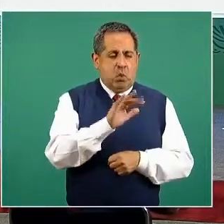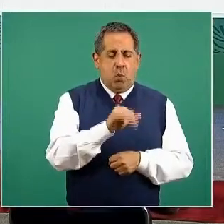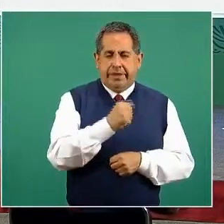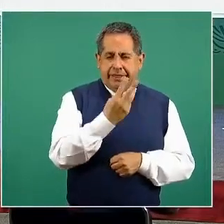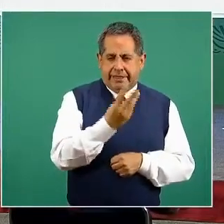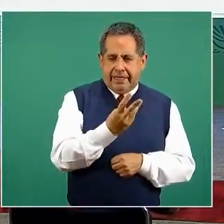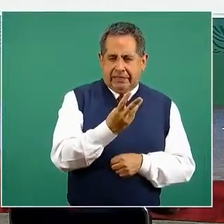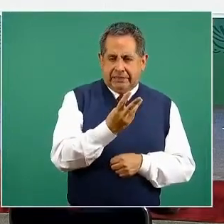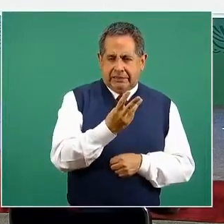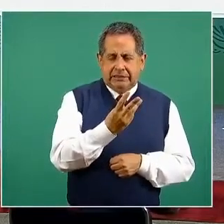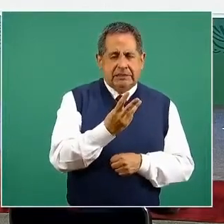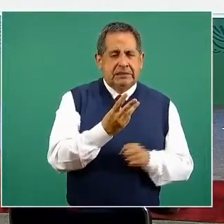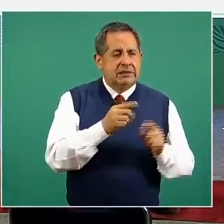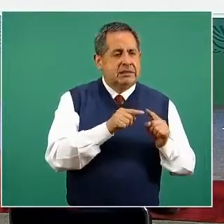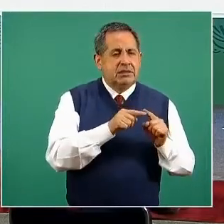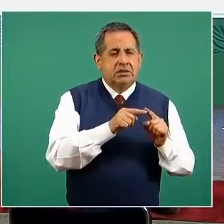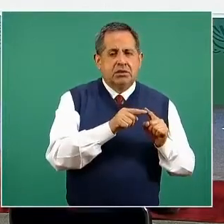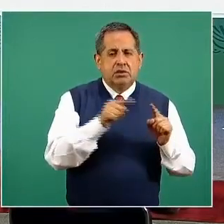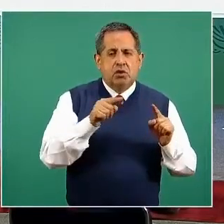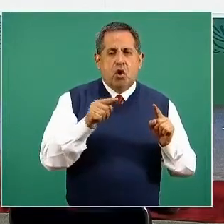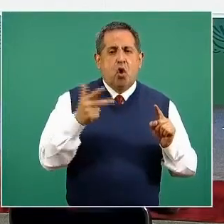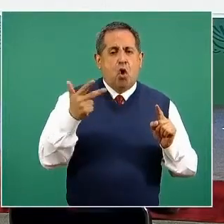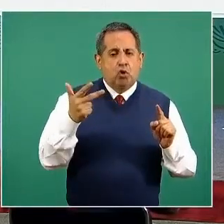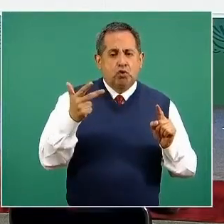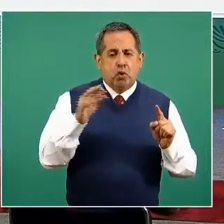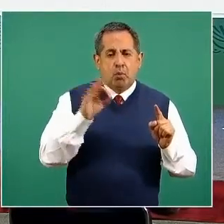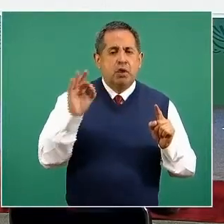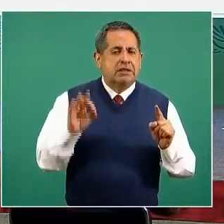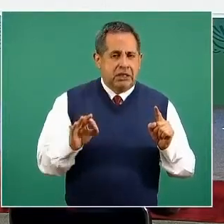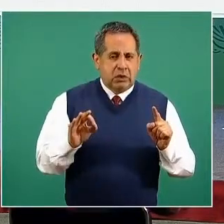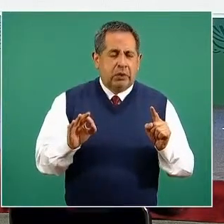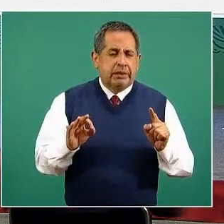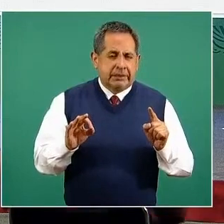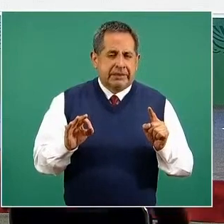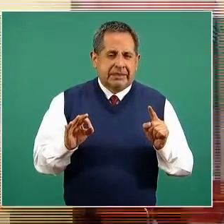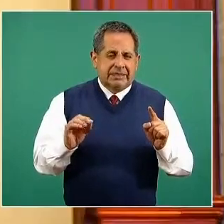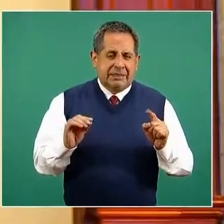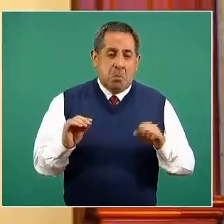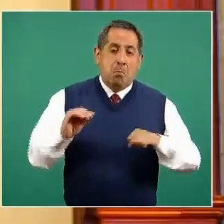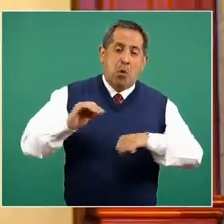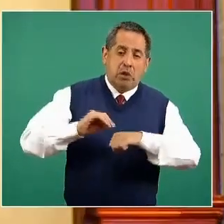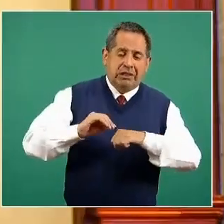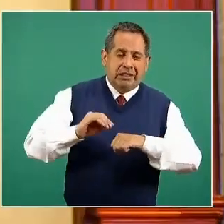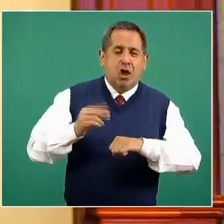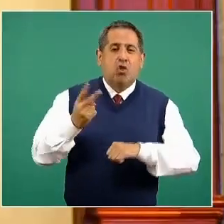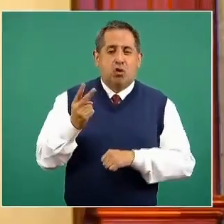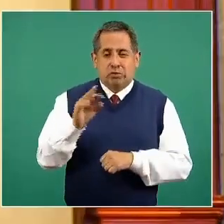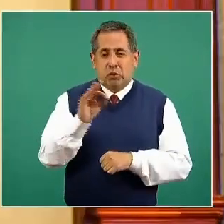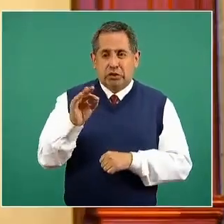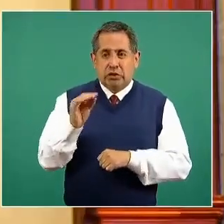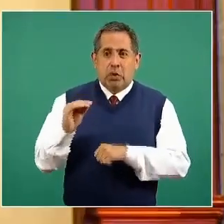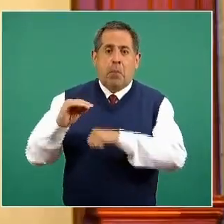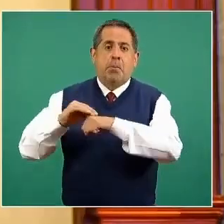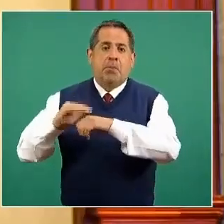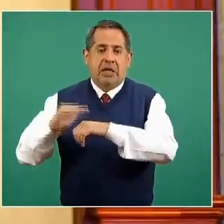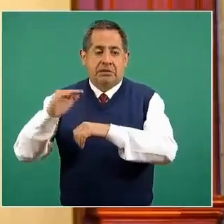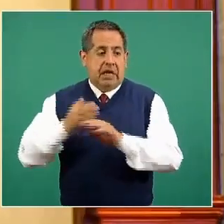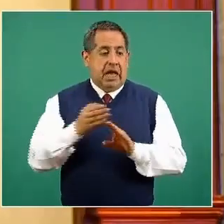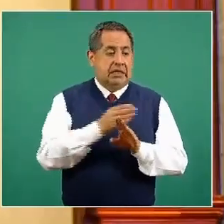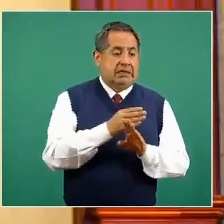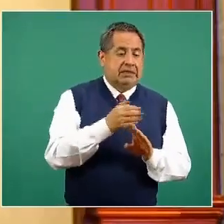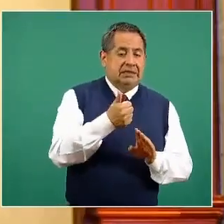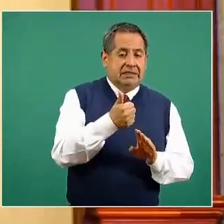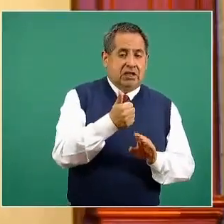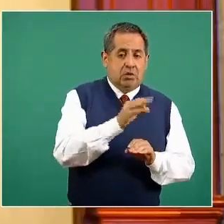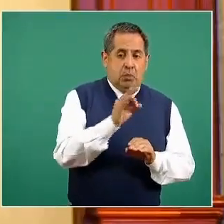graficada, es un 8%. Ya veíamos este incremento de 2 puntos porcentuales en relación al 6%